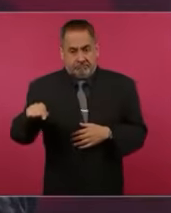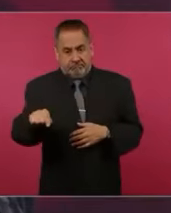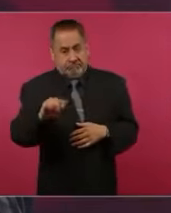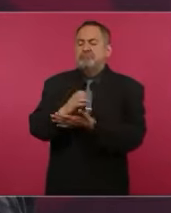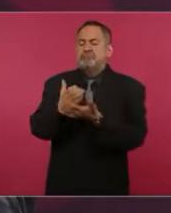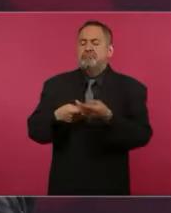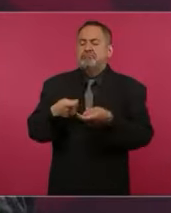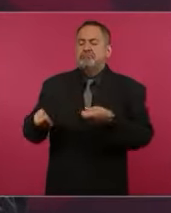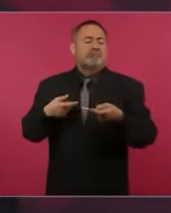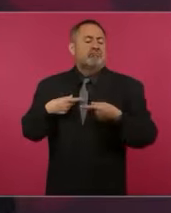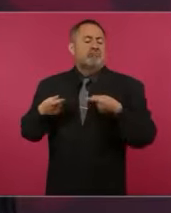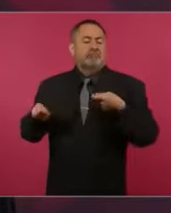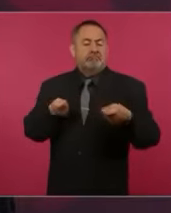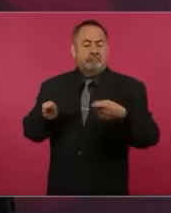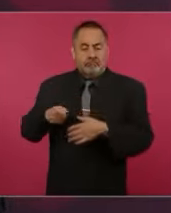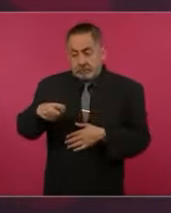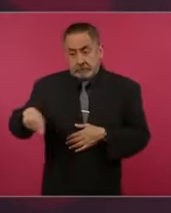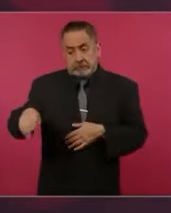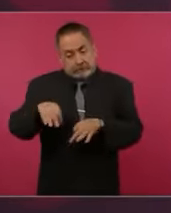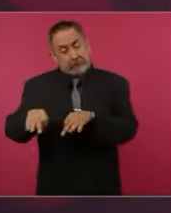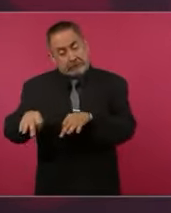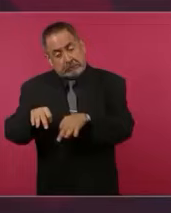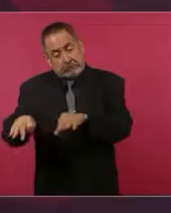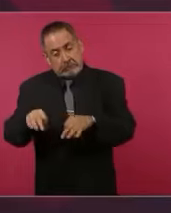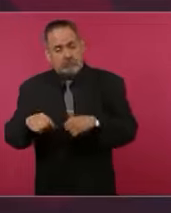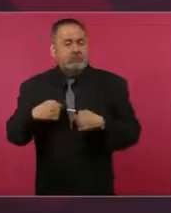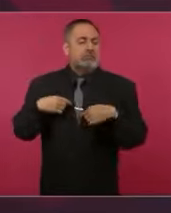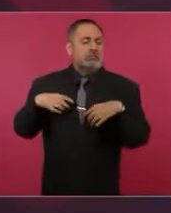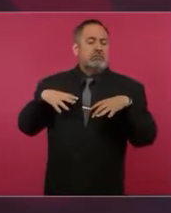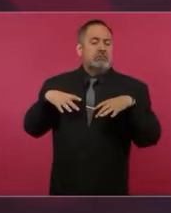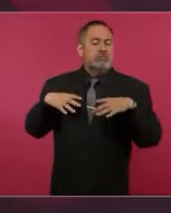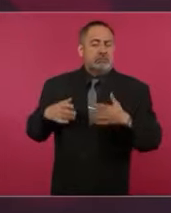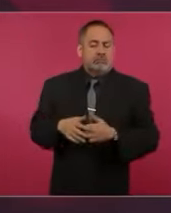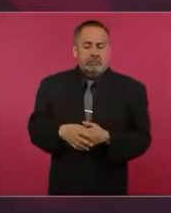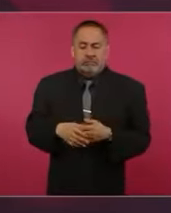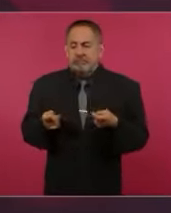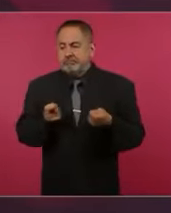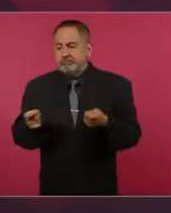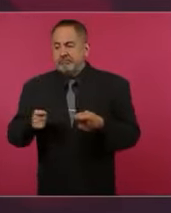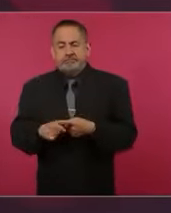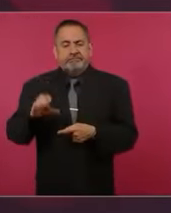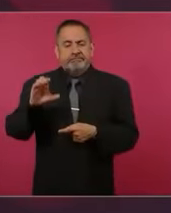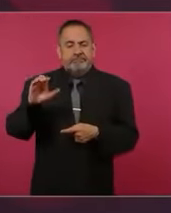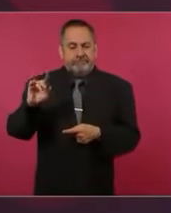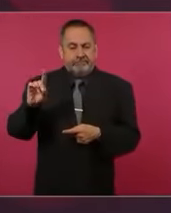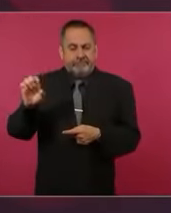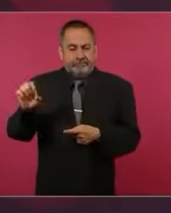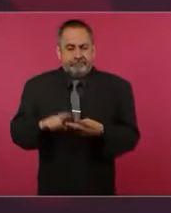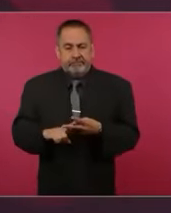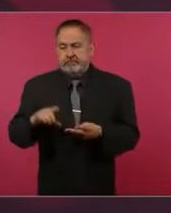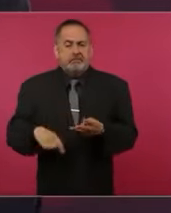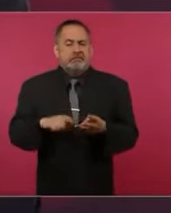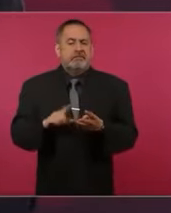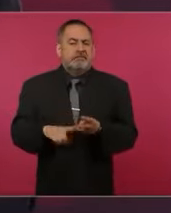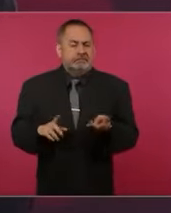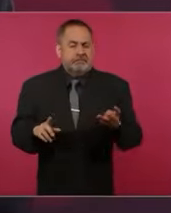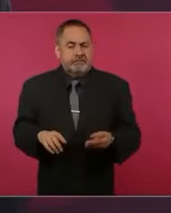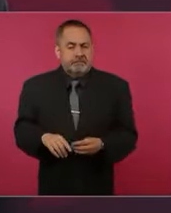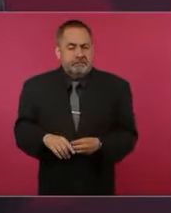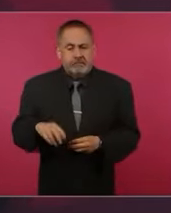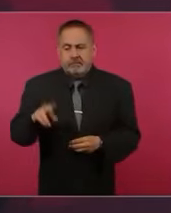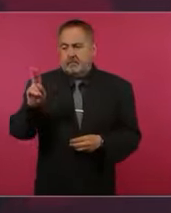profesionales, y ellos pues tenían control del CIDE, del Colegio de México,